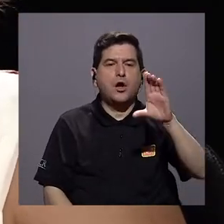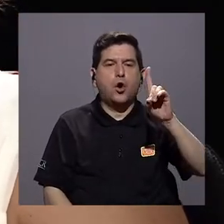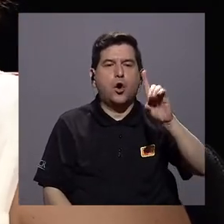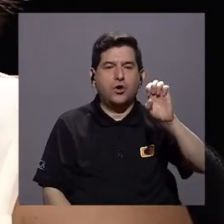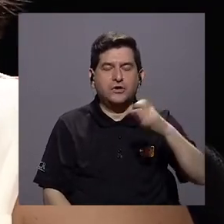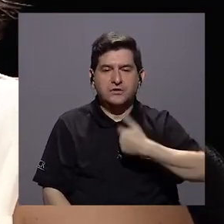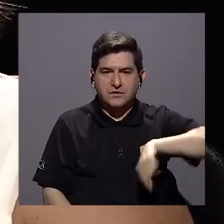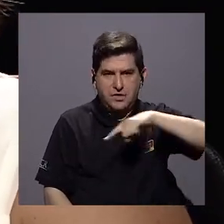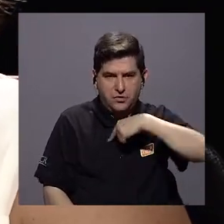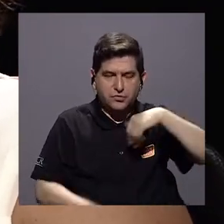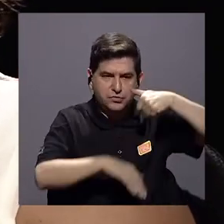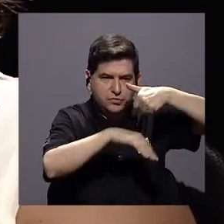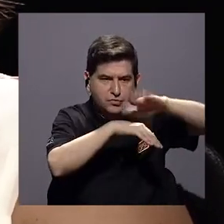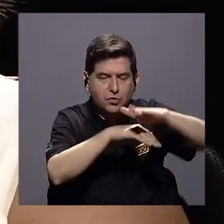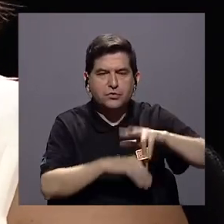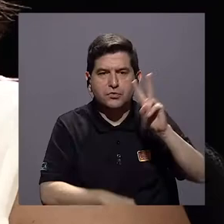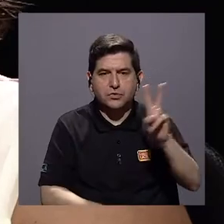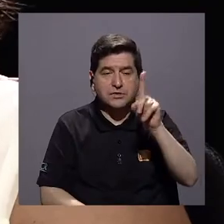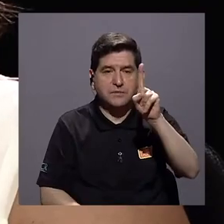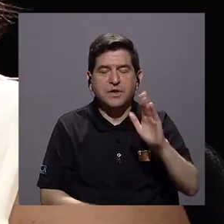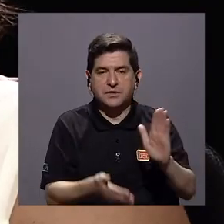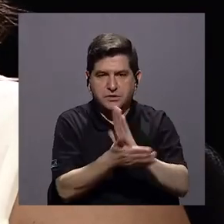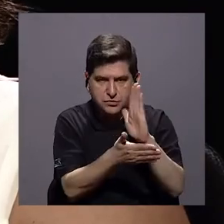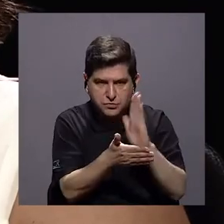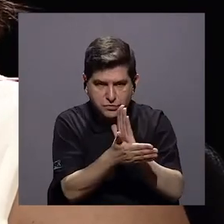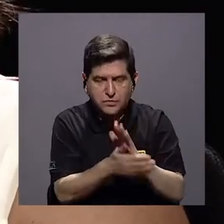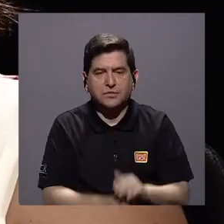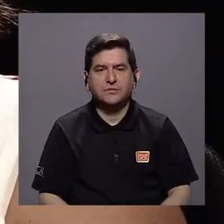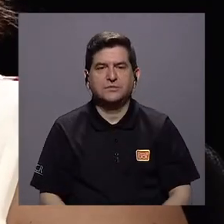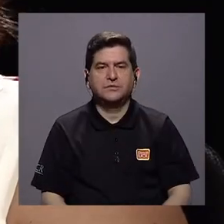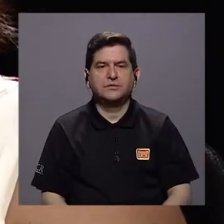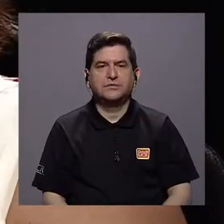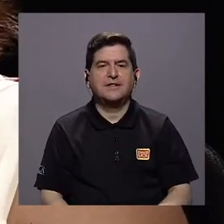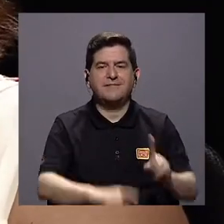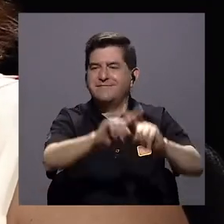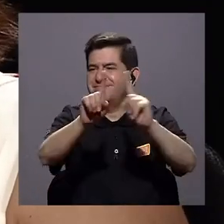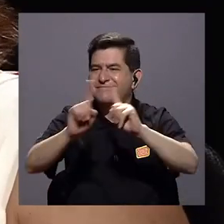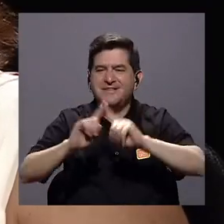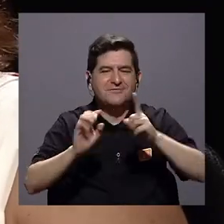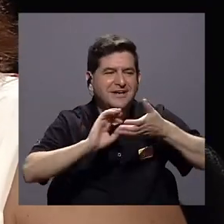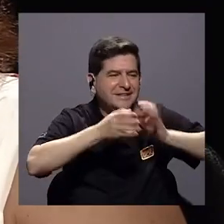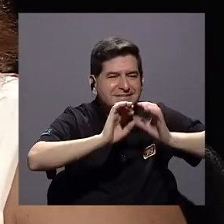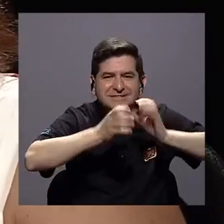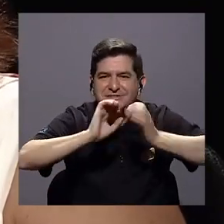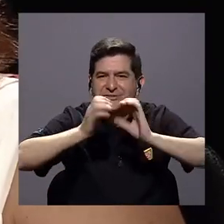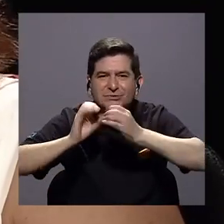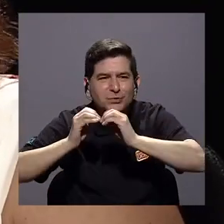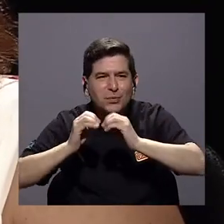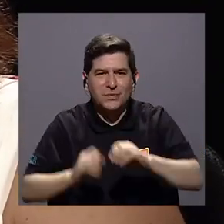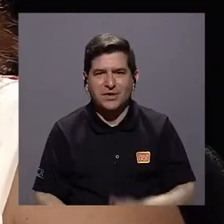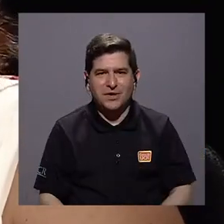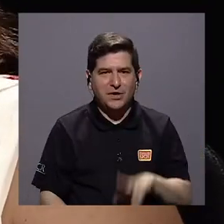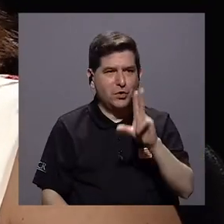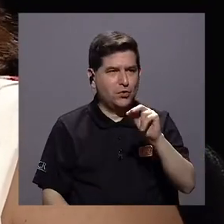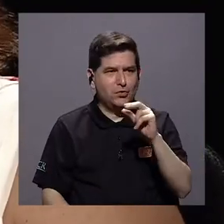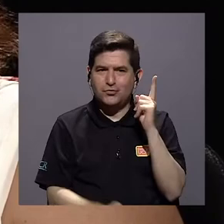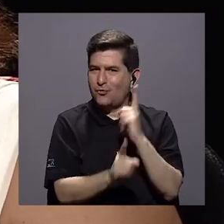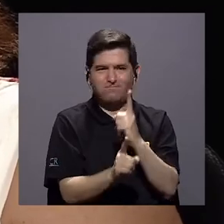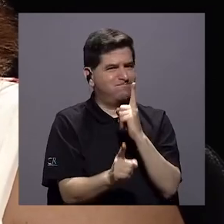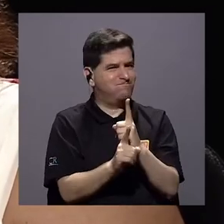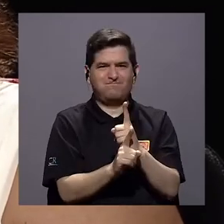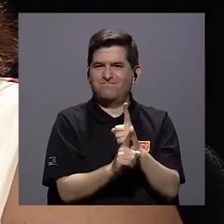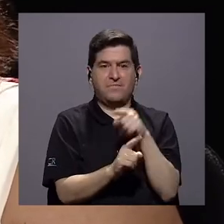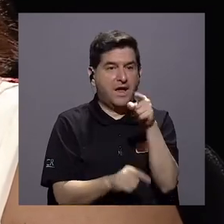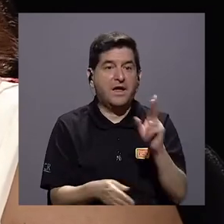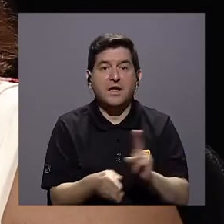Y con respecto a la OCDE, más bien nosotros acabamos de mandar el viernes una nota porque hay una serie de datos